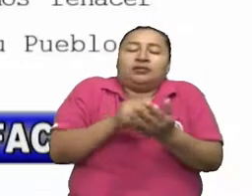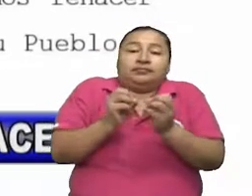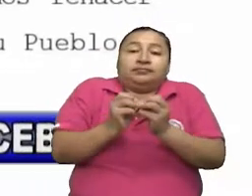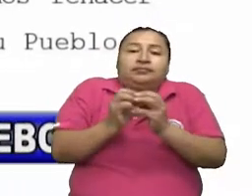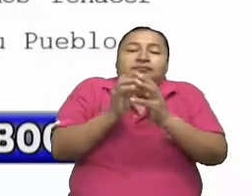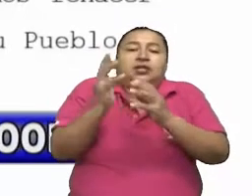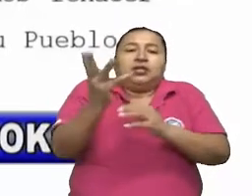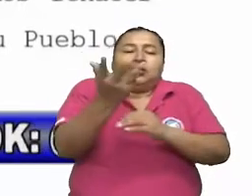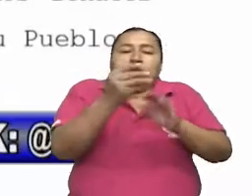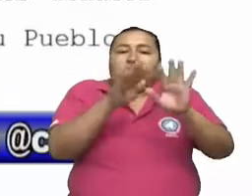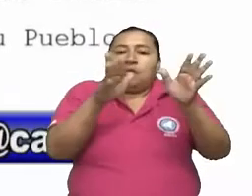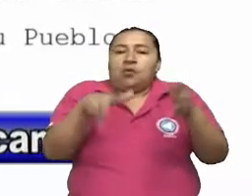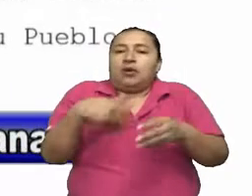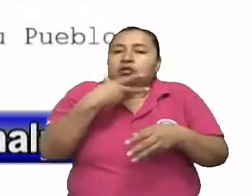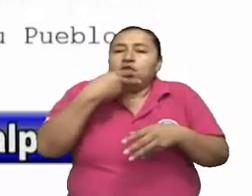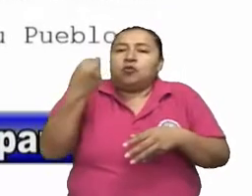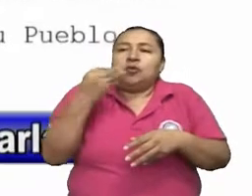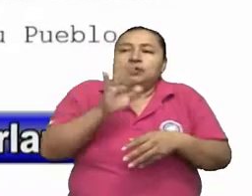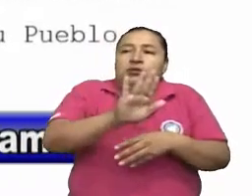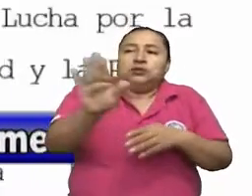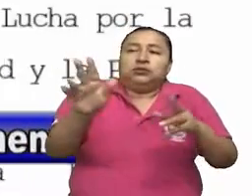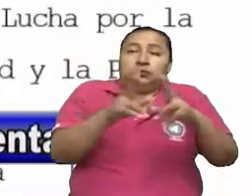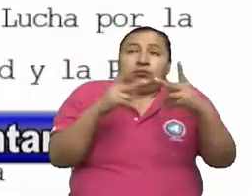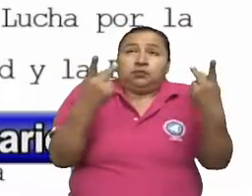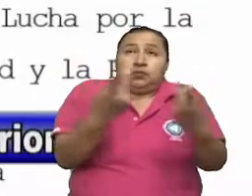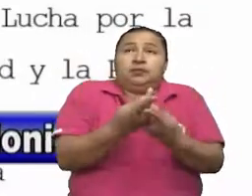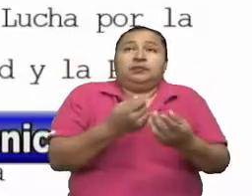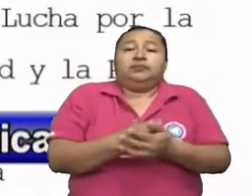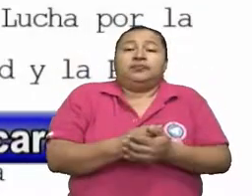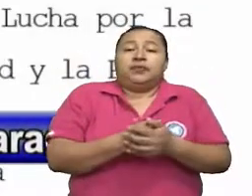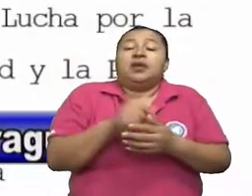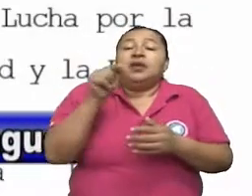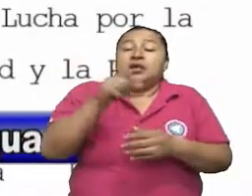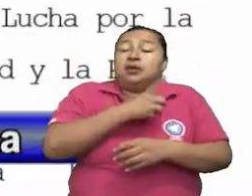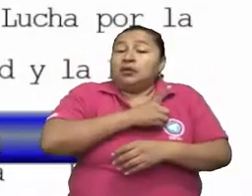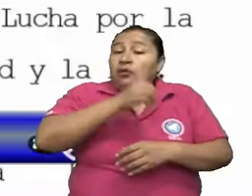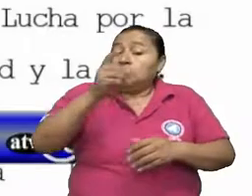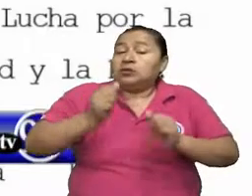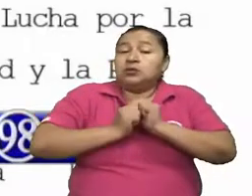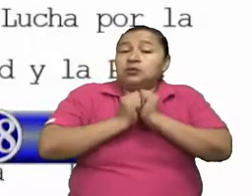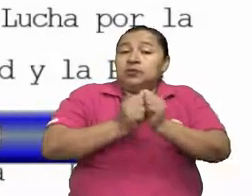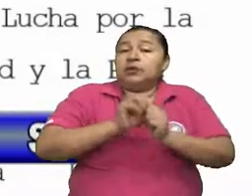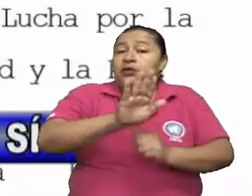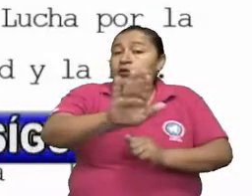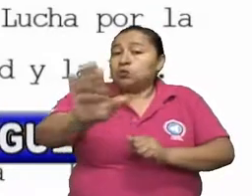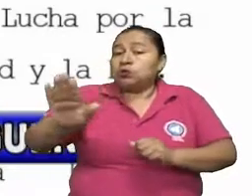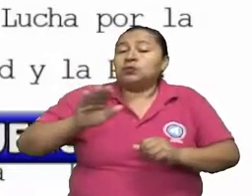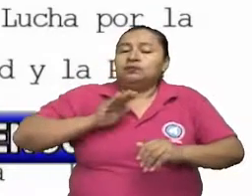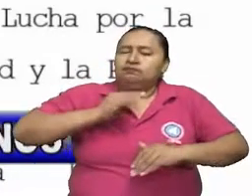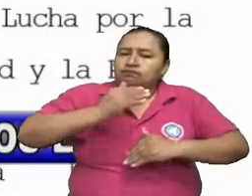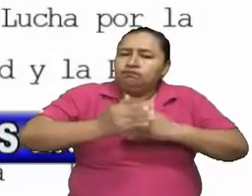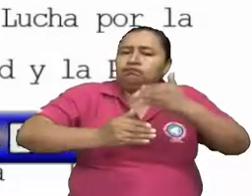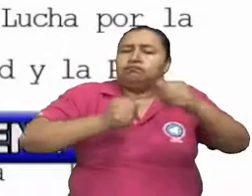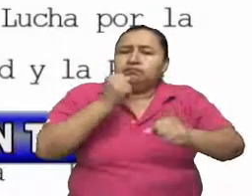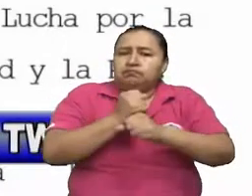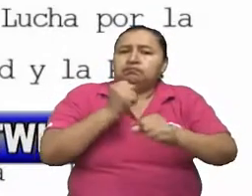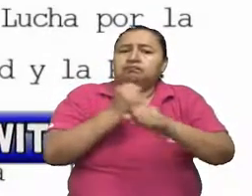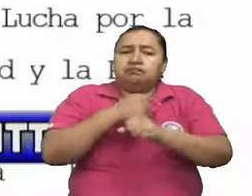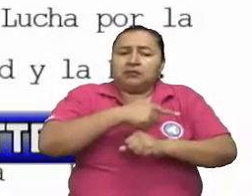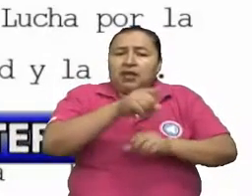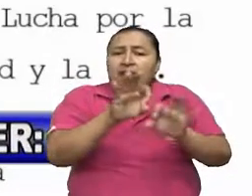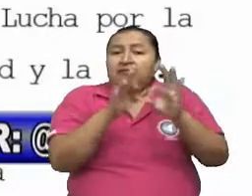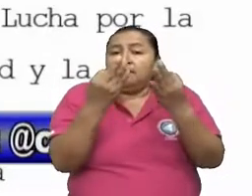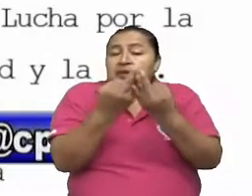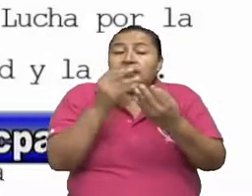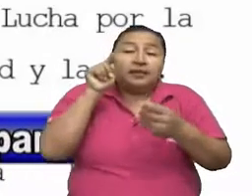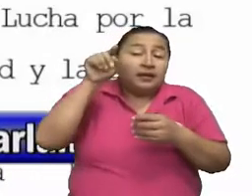las mujeres y jóvenes de su pueblo. Que Dios acompañe sus pasos y esfuerzos para que las familias